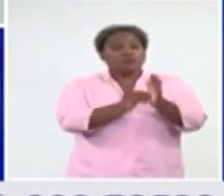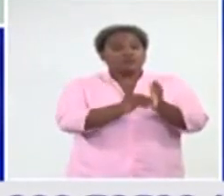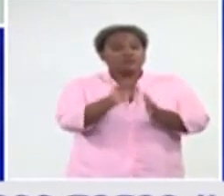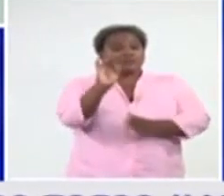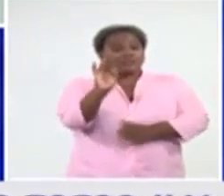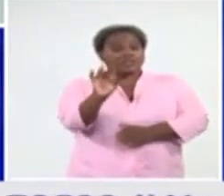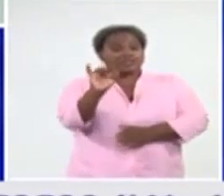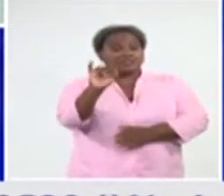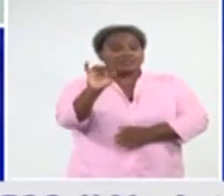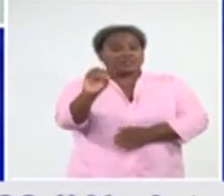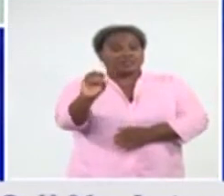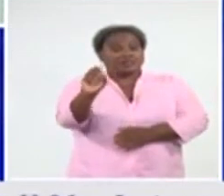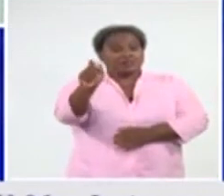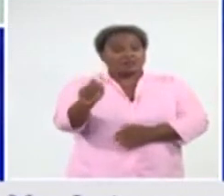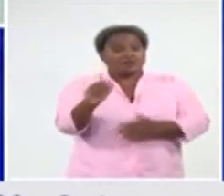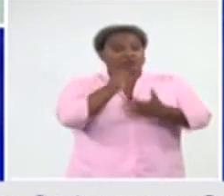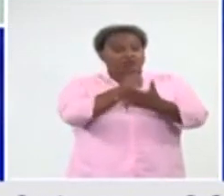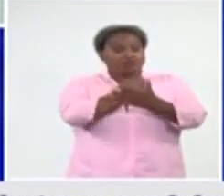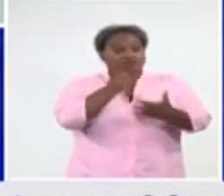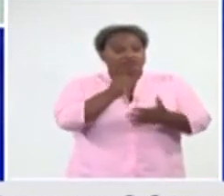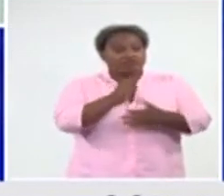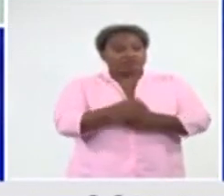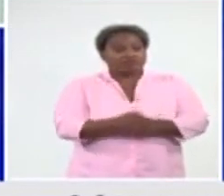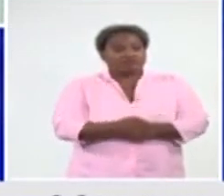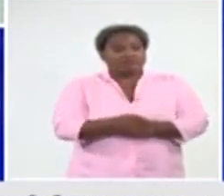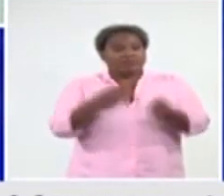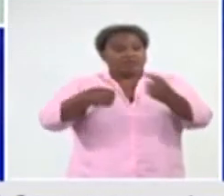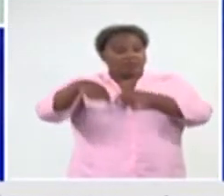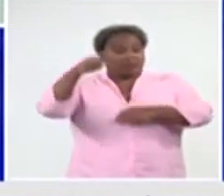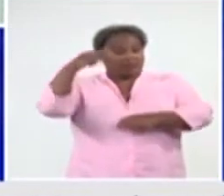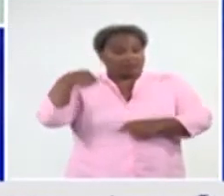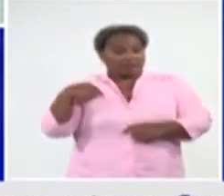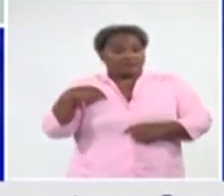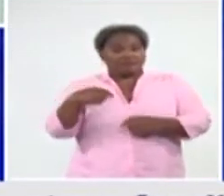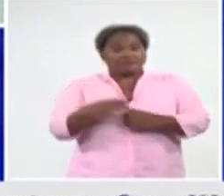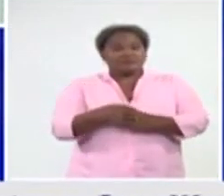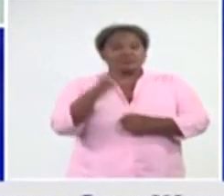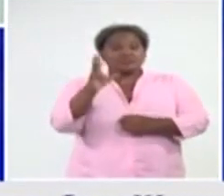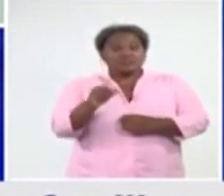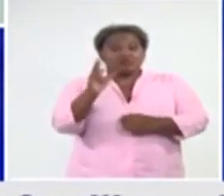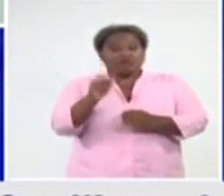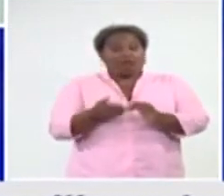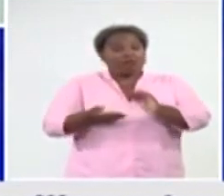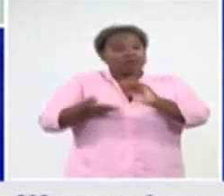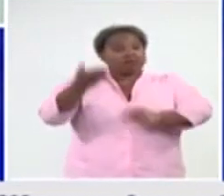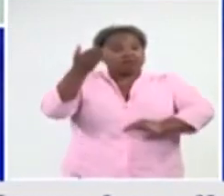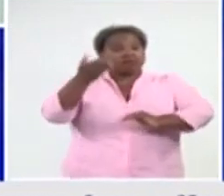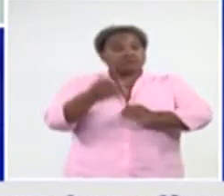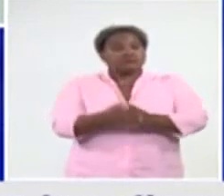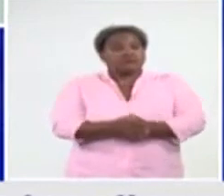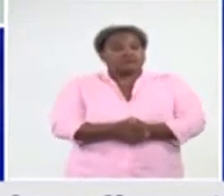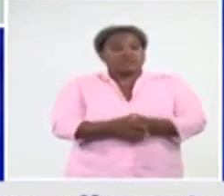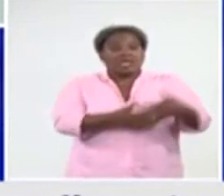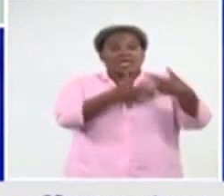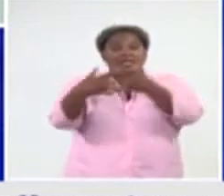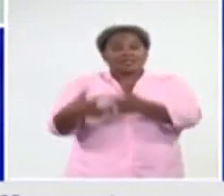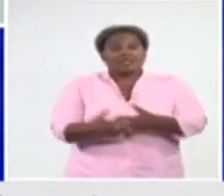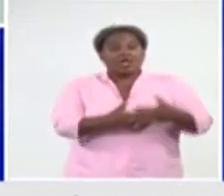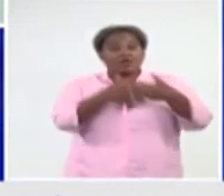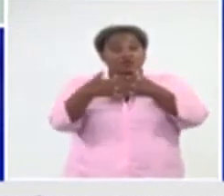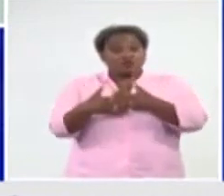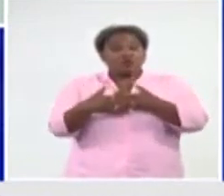111.760 pacientes diagnosticados en el día de ayer. Cifra muy elevada. Este país había logrado